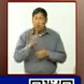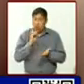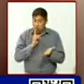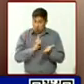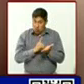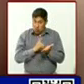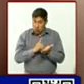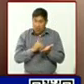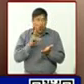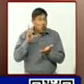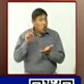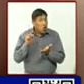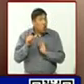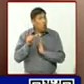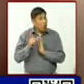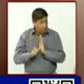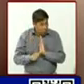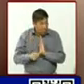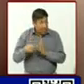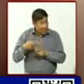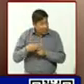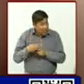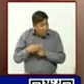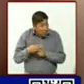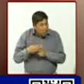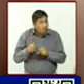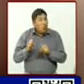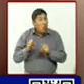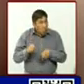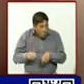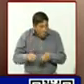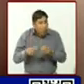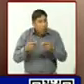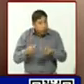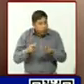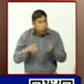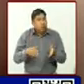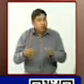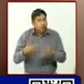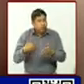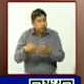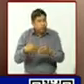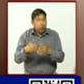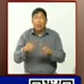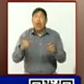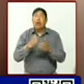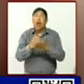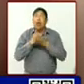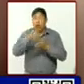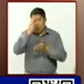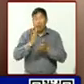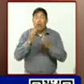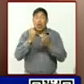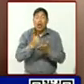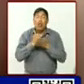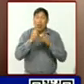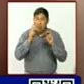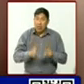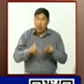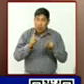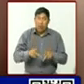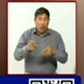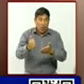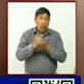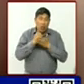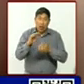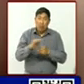había dicho de que si no se la operaba en ese instante podía llegar incluso a fallecer, pero con la ayuda de Dios, con la ayuda de las personas, con la ayuda